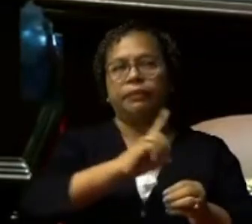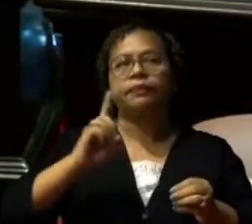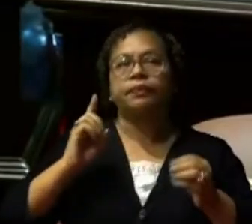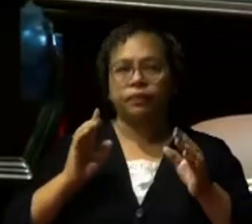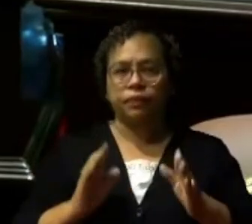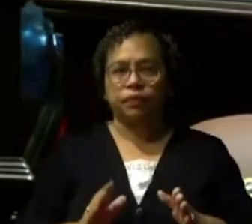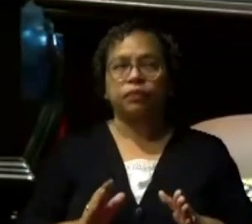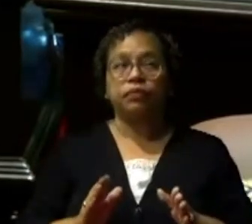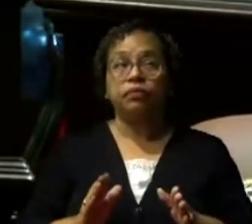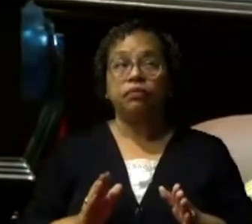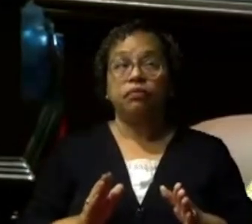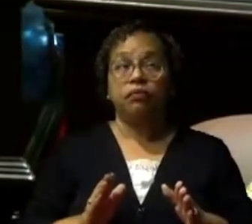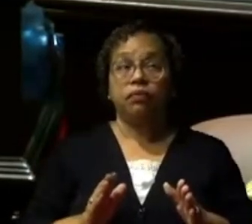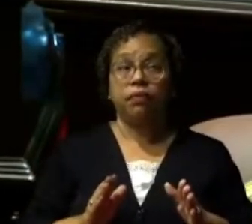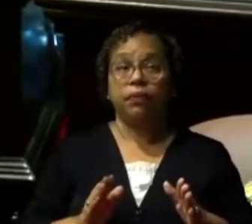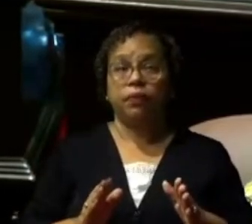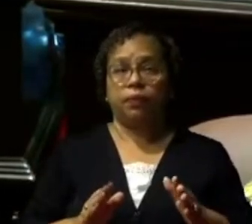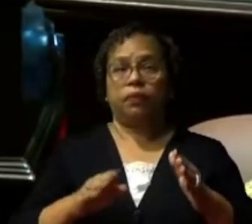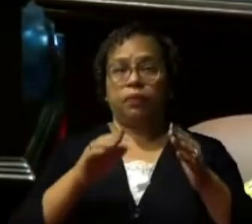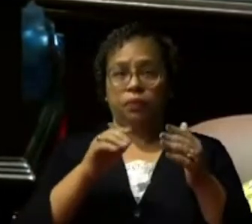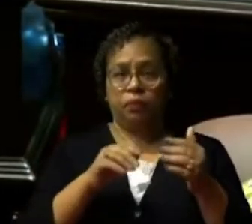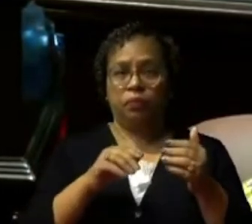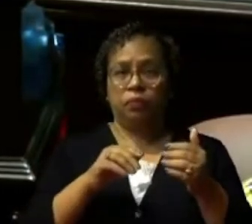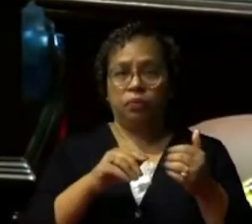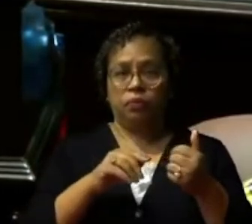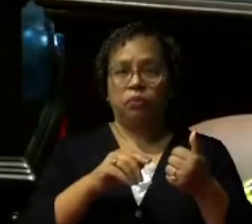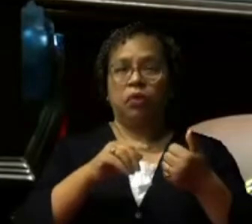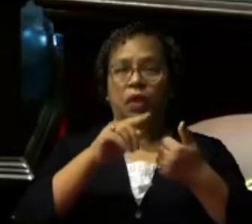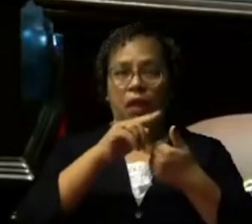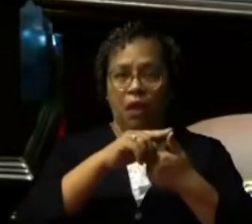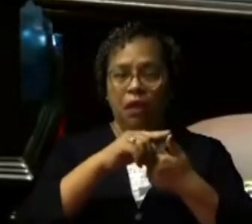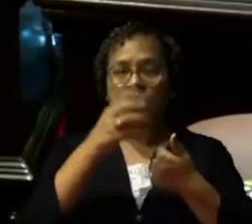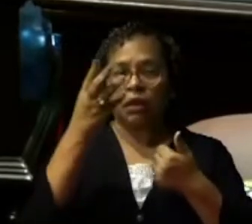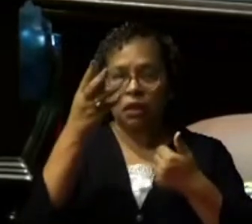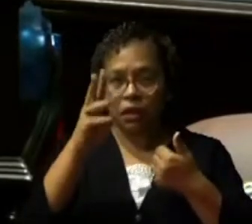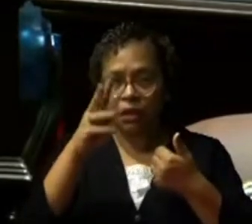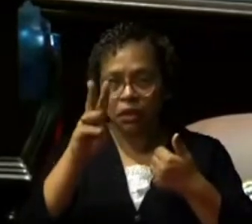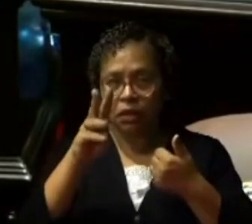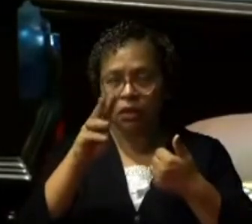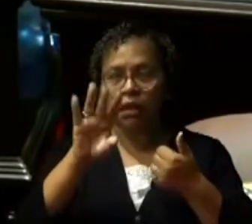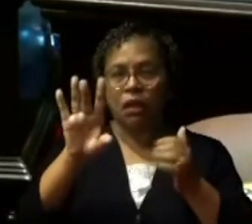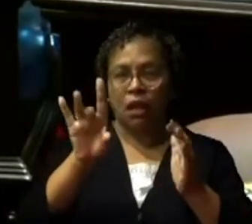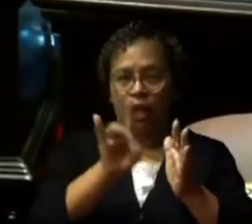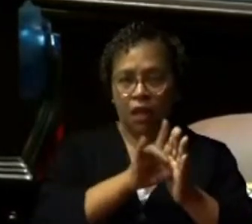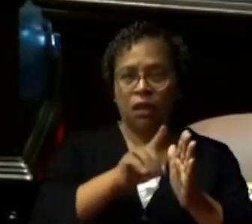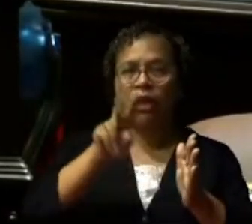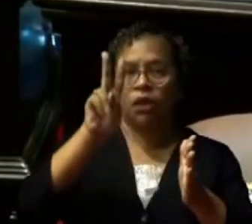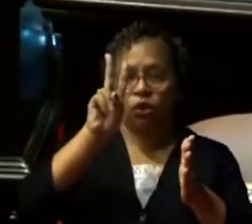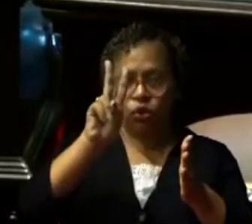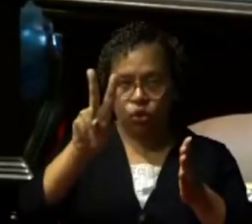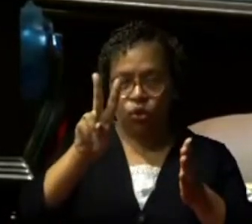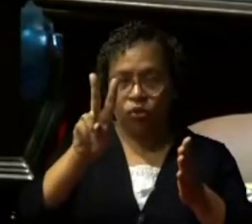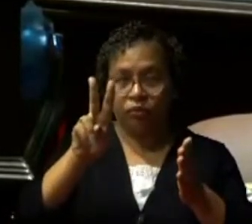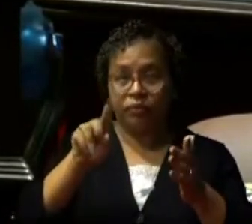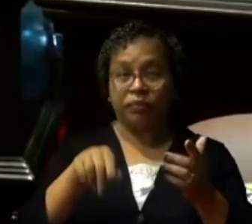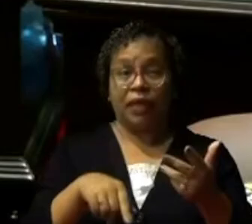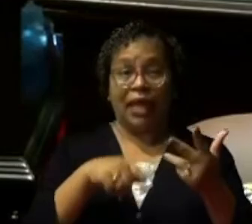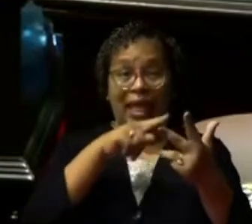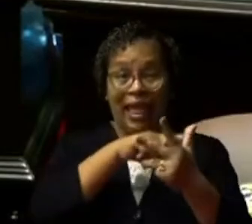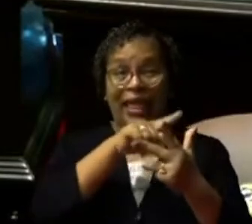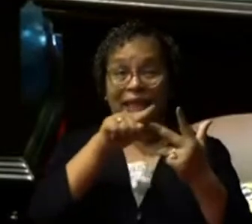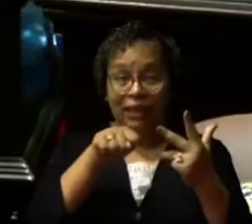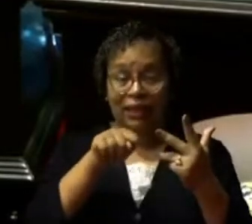de ellas se eligen 2 diputados, en 10 de esas circunscripciones se eligen 3 diputados y en las restantes